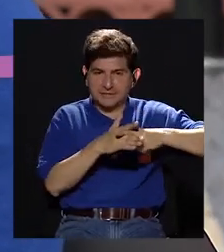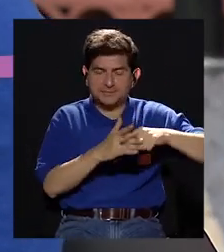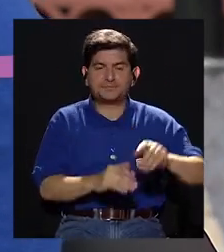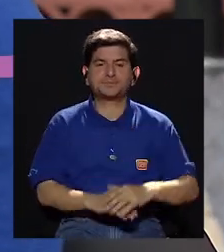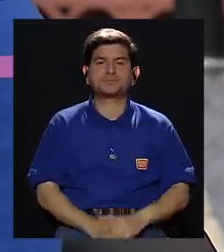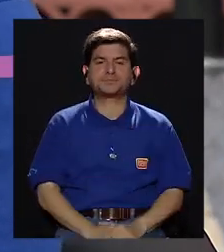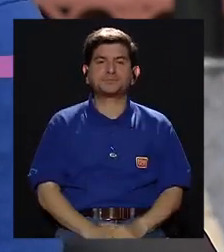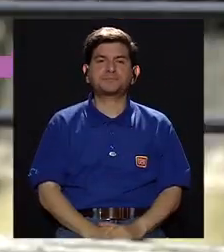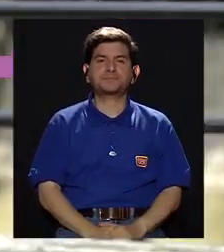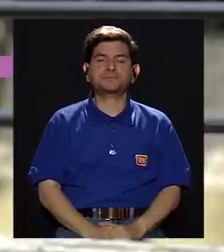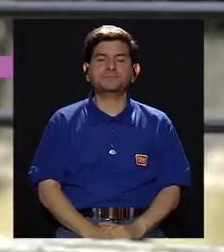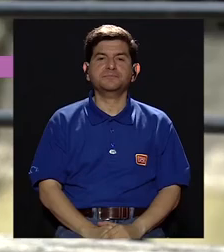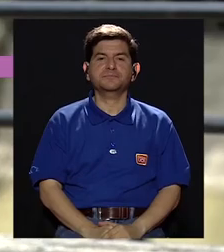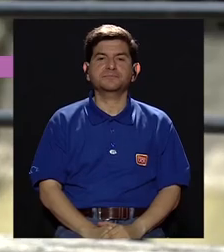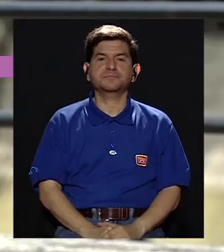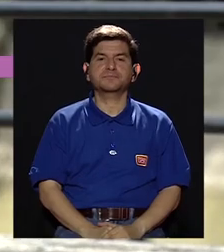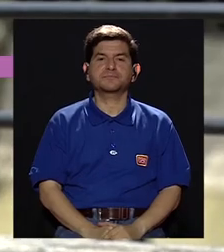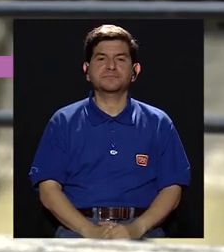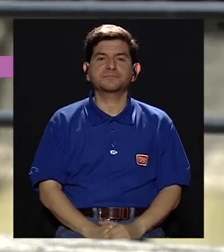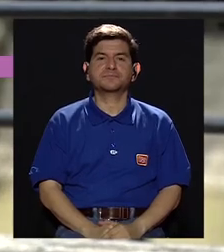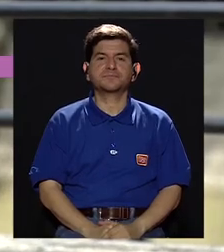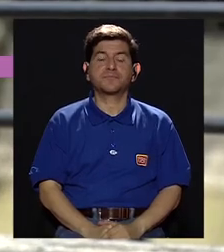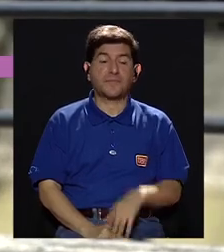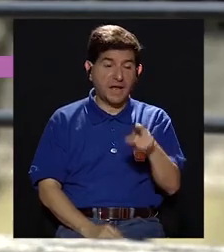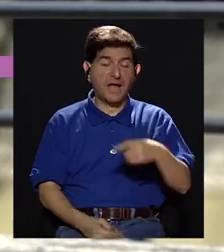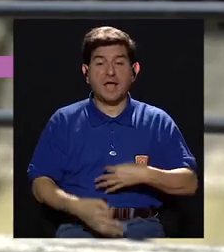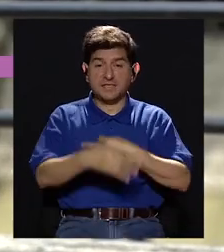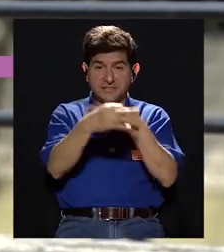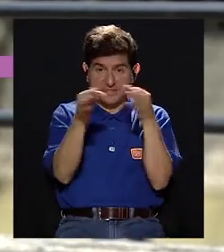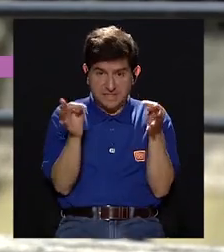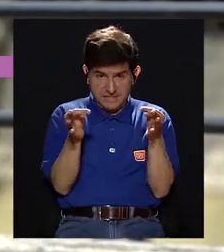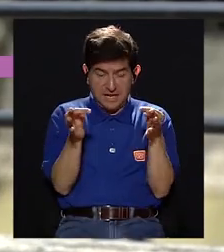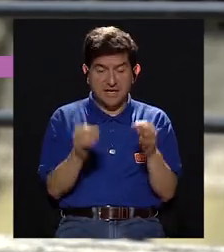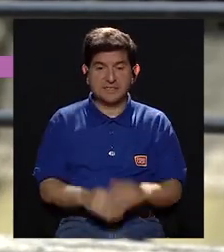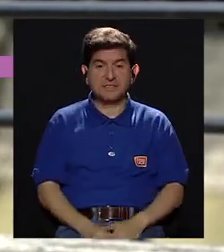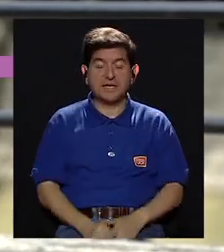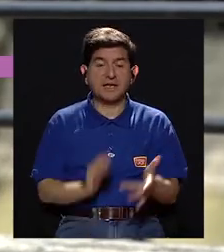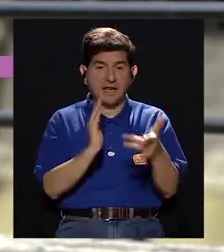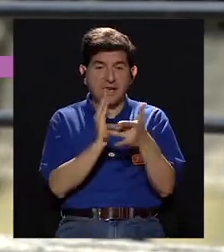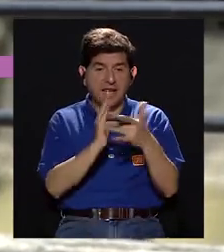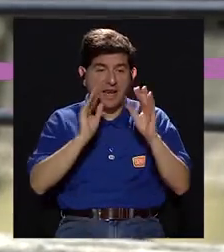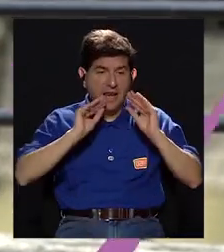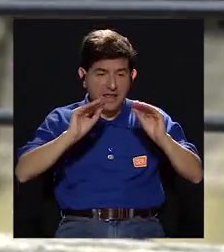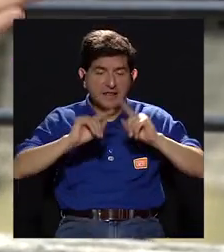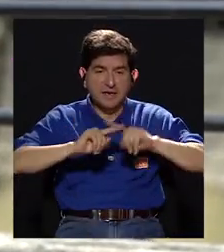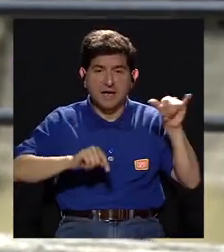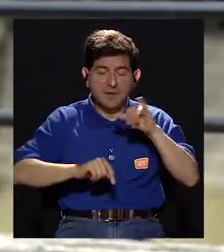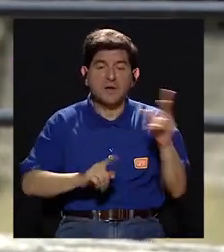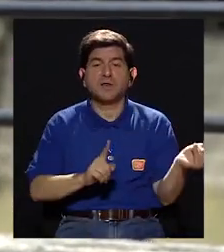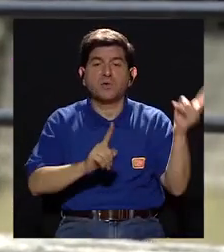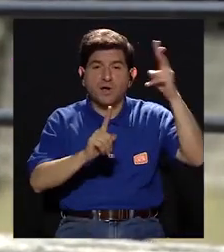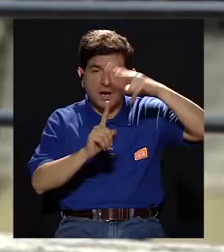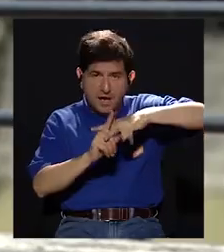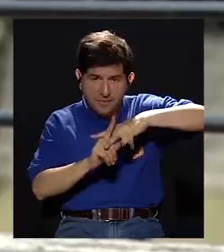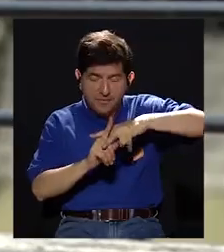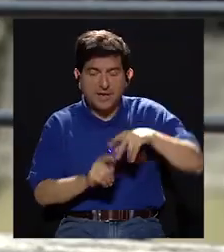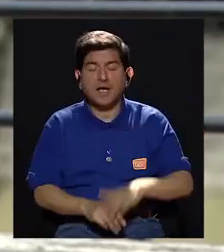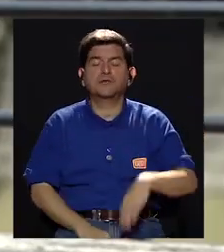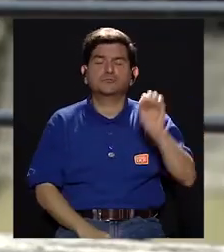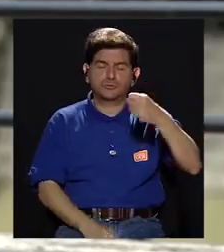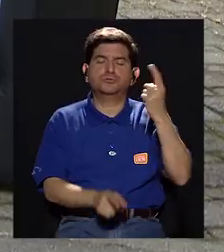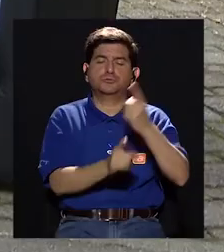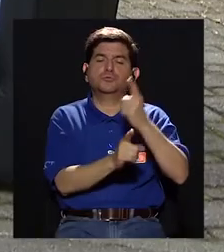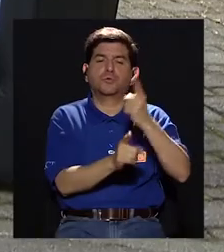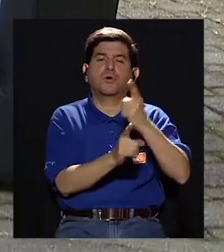herramienta. Bueno, entonces, estos talleres consisten en dar la técnica, pero además ahí mismo aplican la